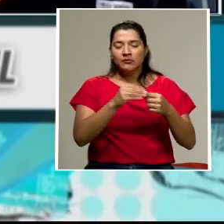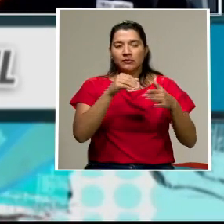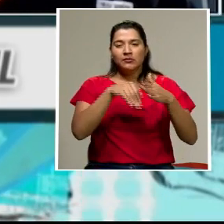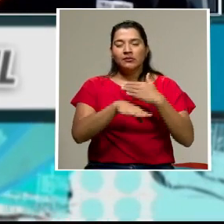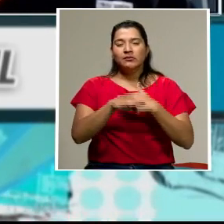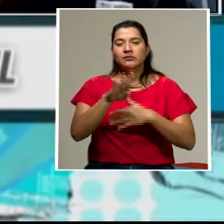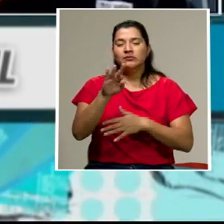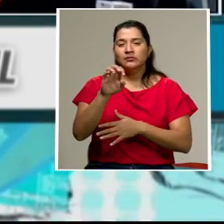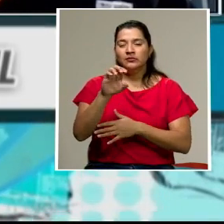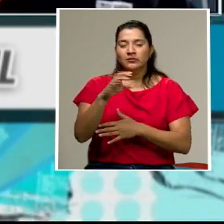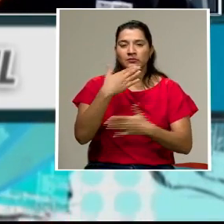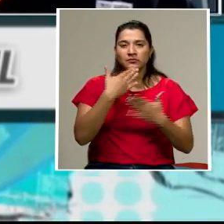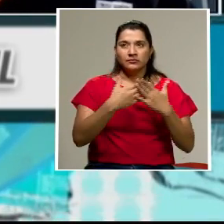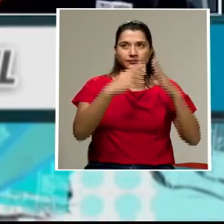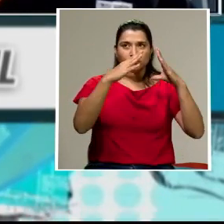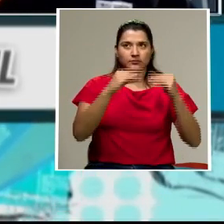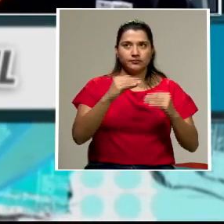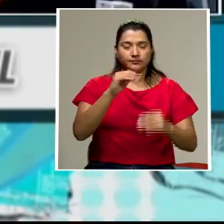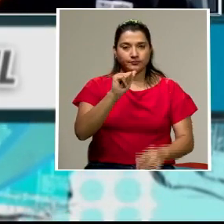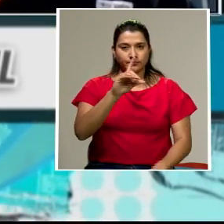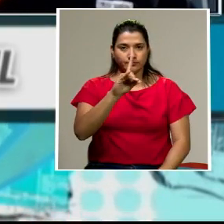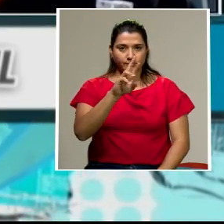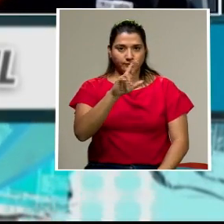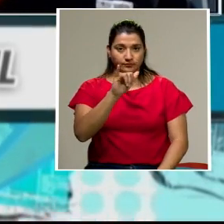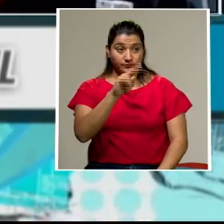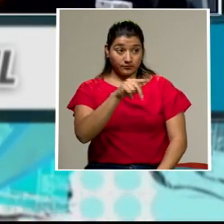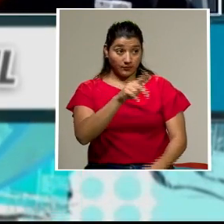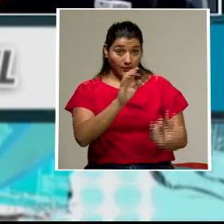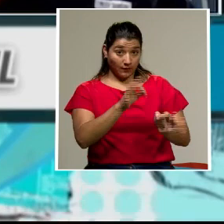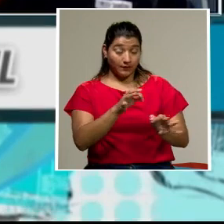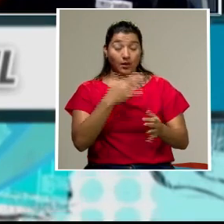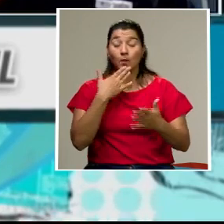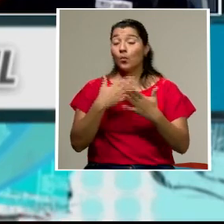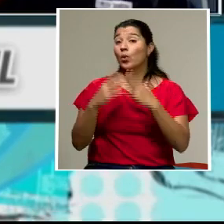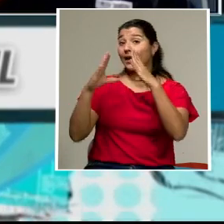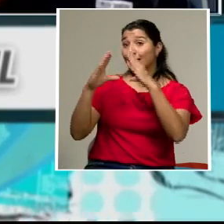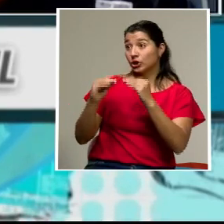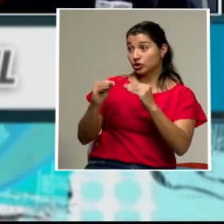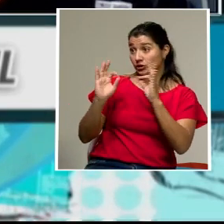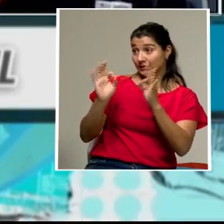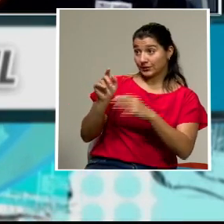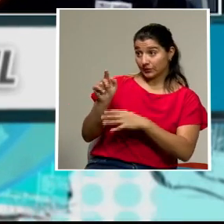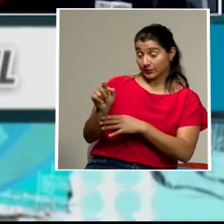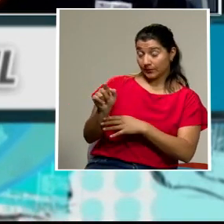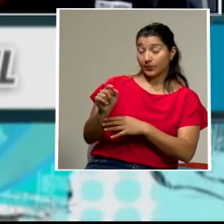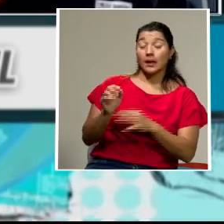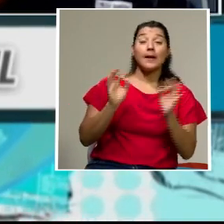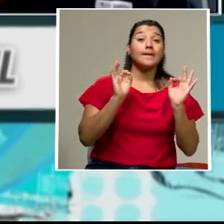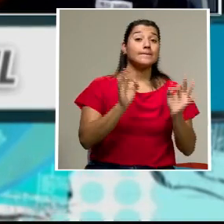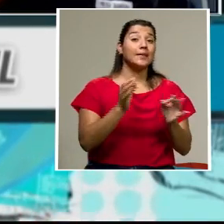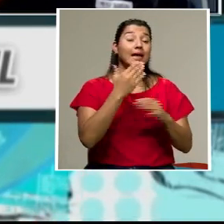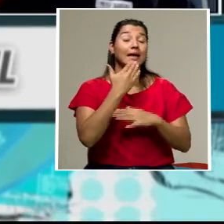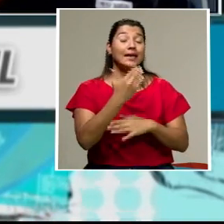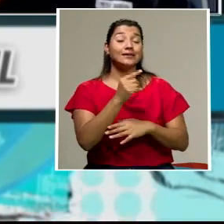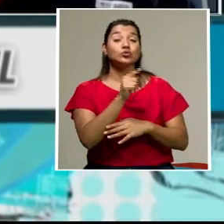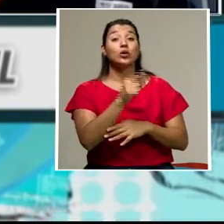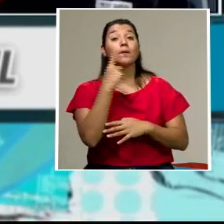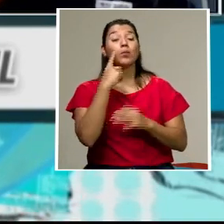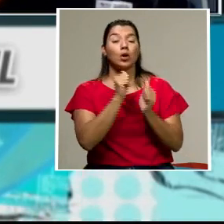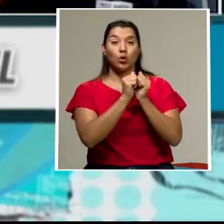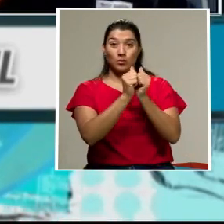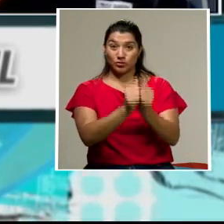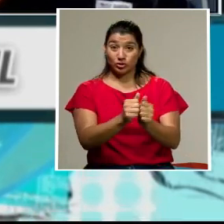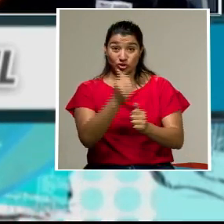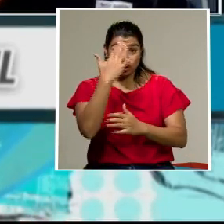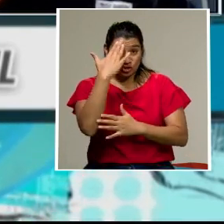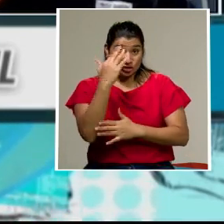Rica. Buenas noches, don Adrián, ¿cómo le va? ¿Qué tal? Muy buenas noches, ¿cómo están? Muy bien, muchas gracias por acompañarnos, don Adrián. No sé si